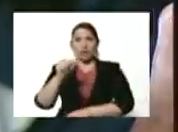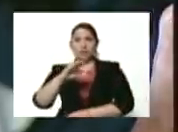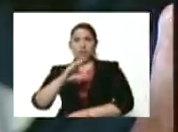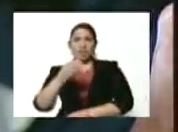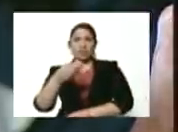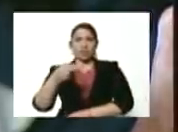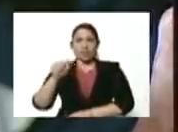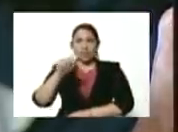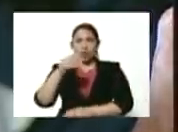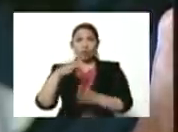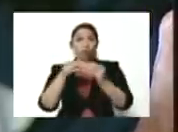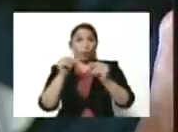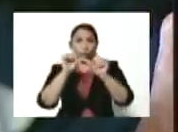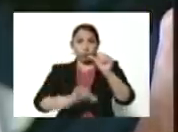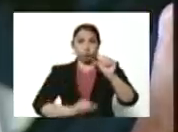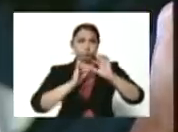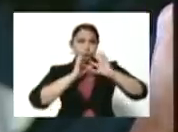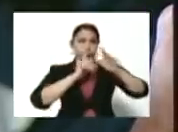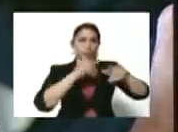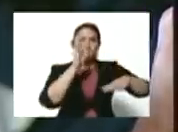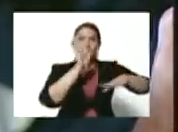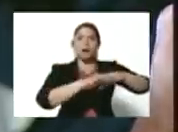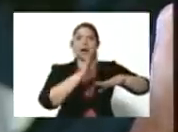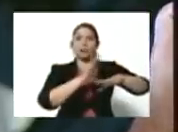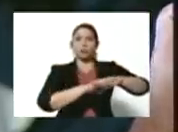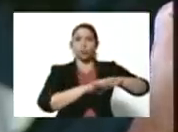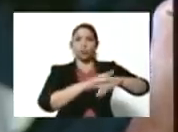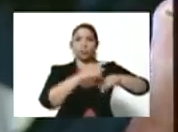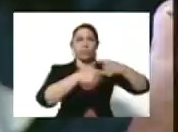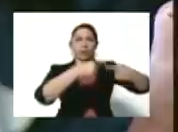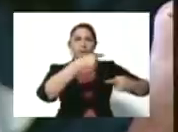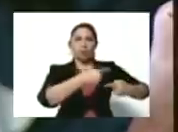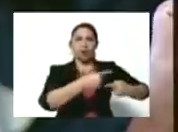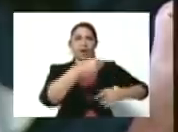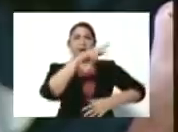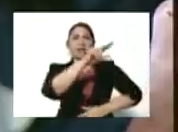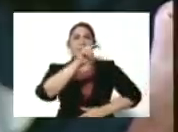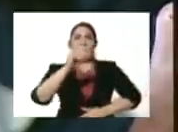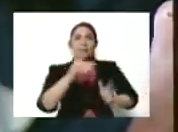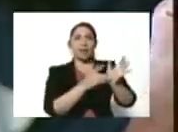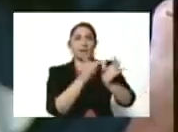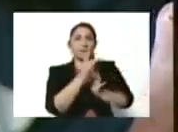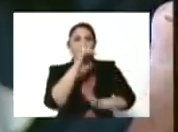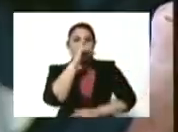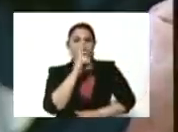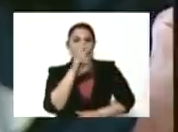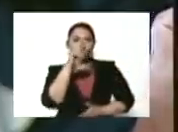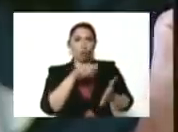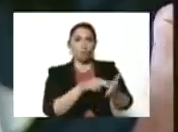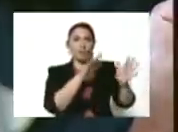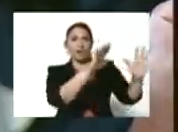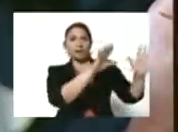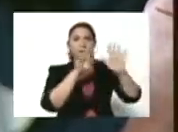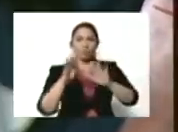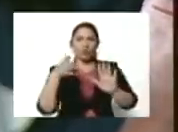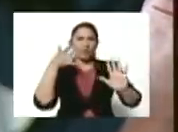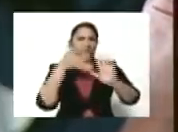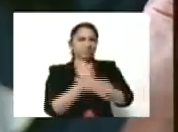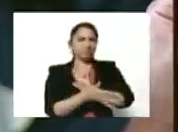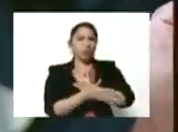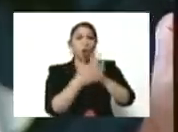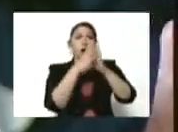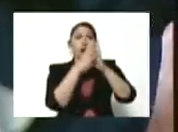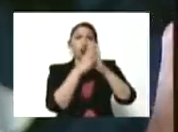le estoy refiriendo, presidente, ocurrió después del 30 de abril del año 2019, es decir, que toda